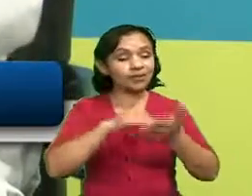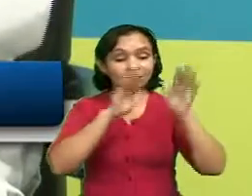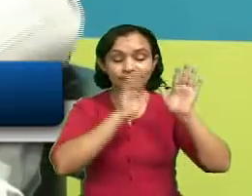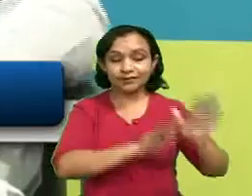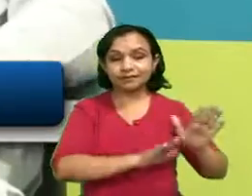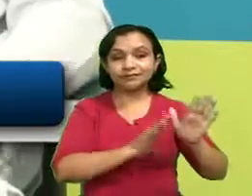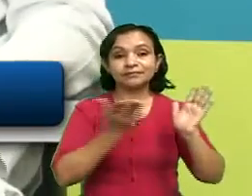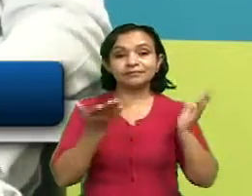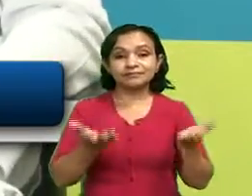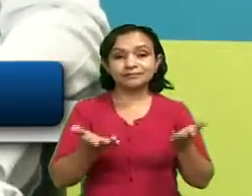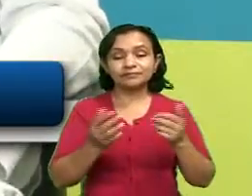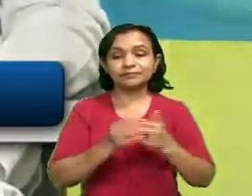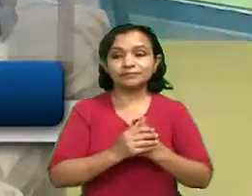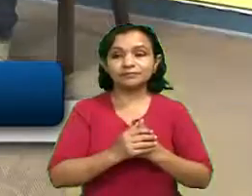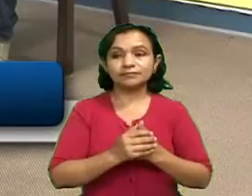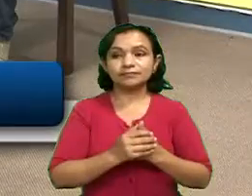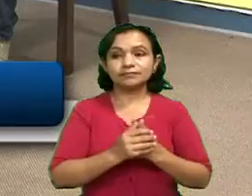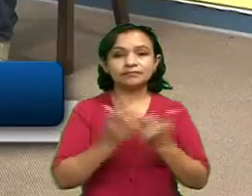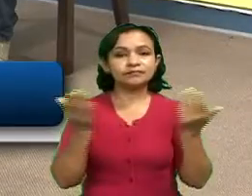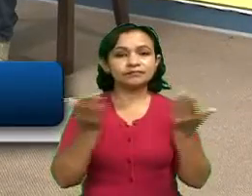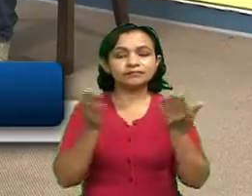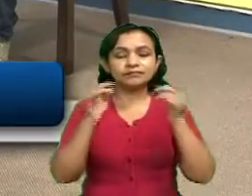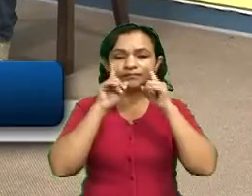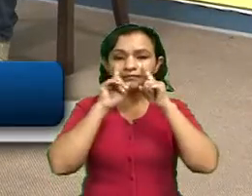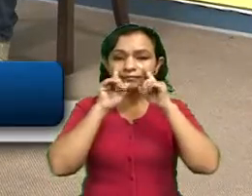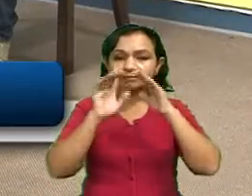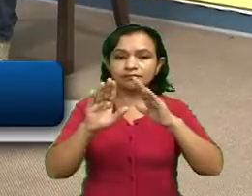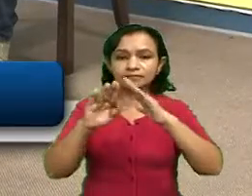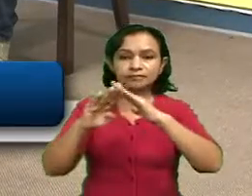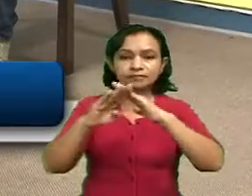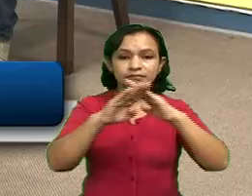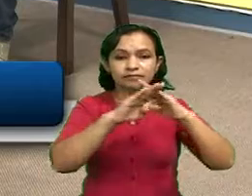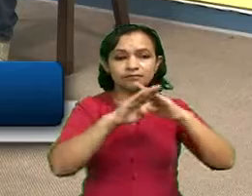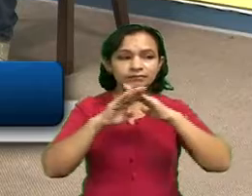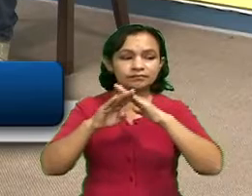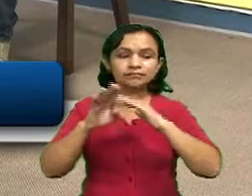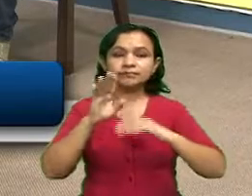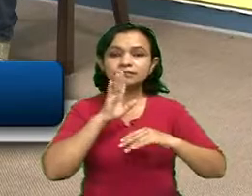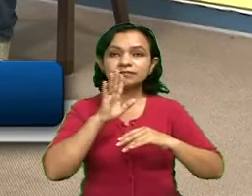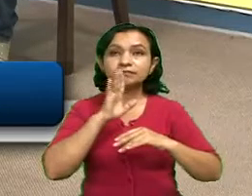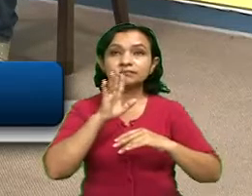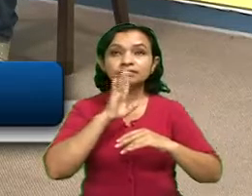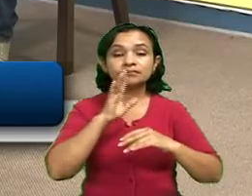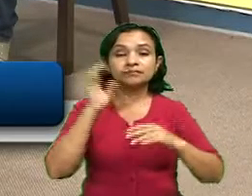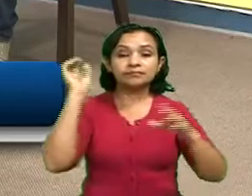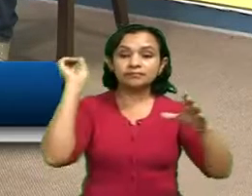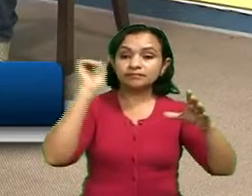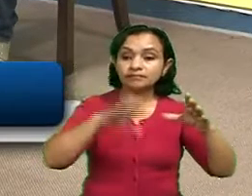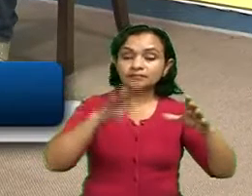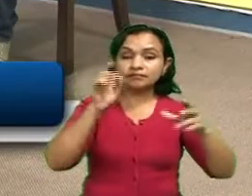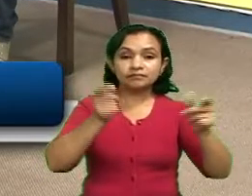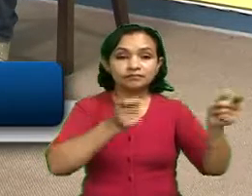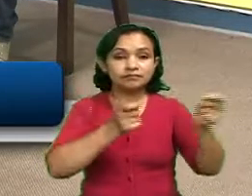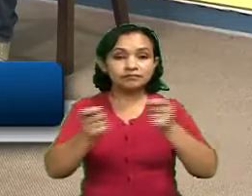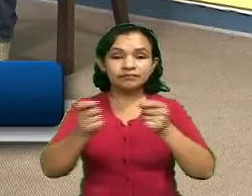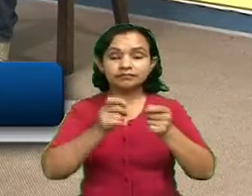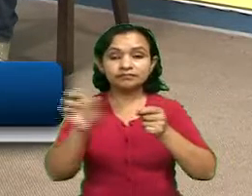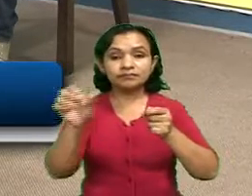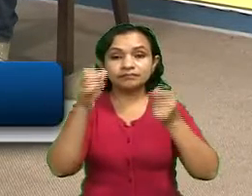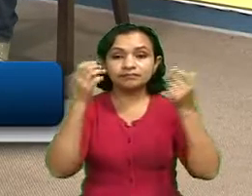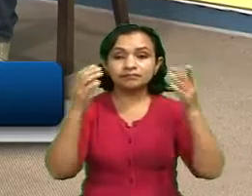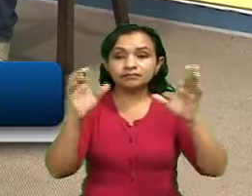ser ingresado. Hablemos de cómo prevenir, doctor. Ya hablamos del control de la basura. ¿Qué otras cosas podemos